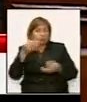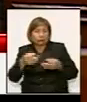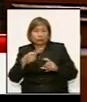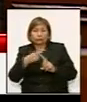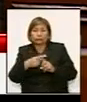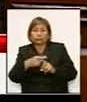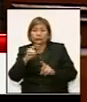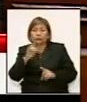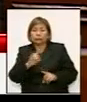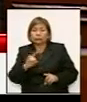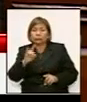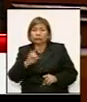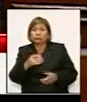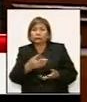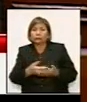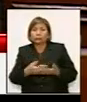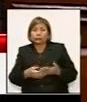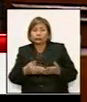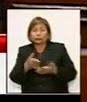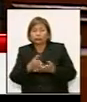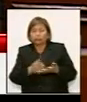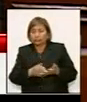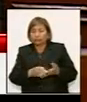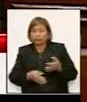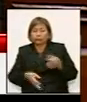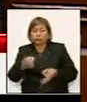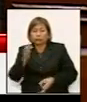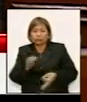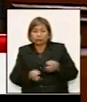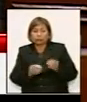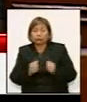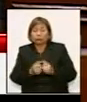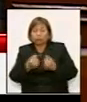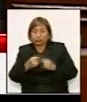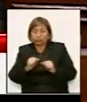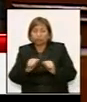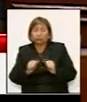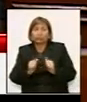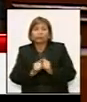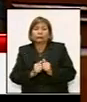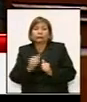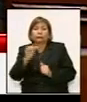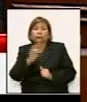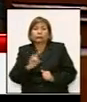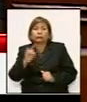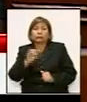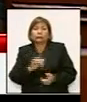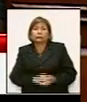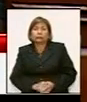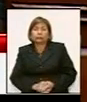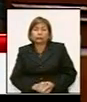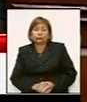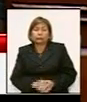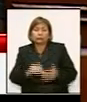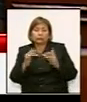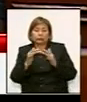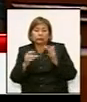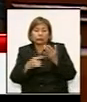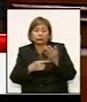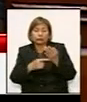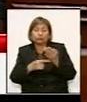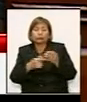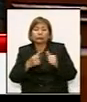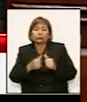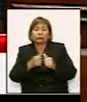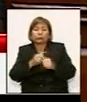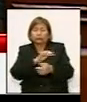la utilización de este sistema por parte del Poder Judicial, que posibilitará la utilización de medios electrónicos para hacer el seguimiento